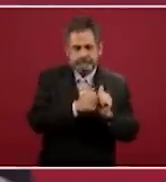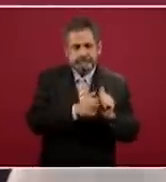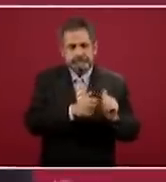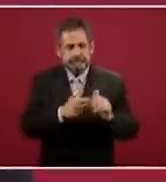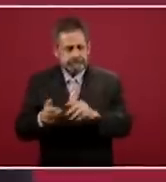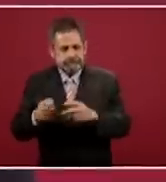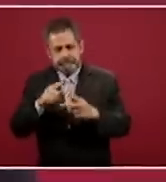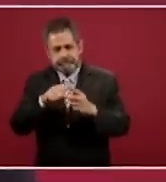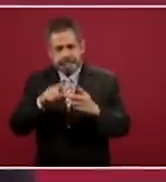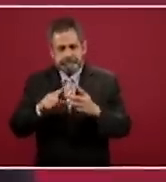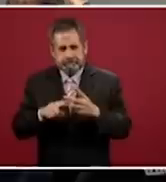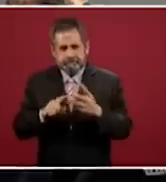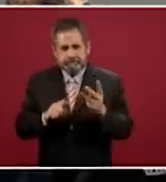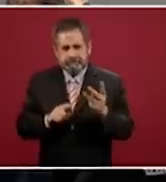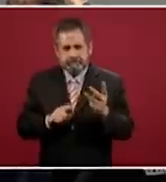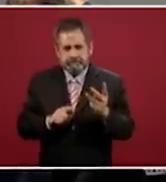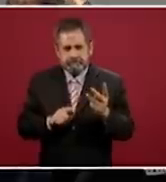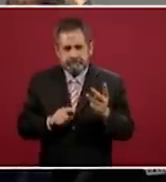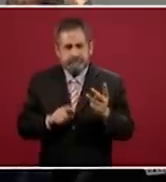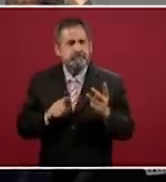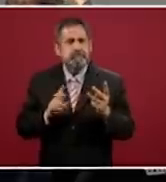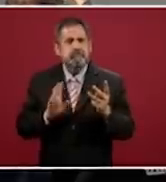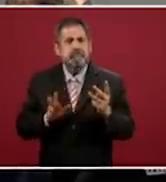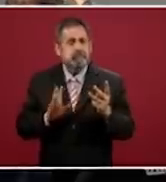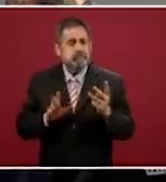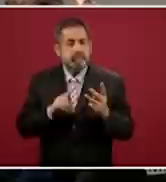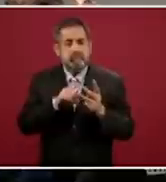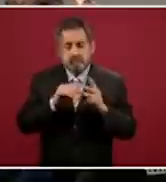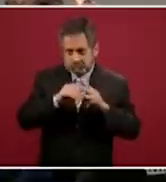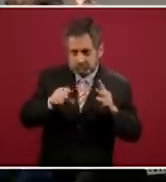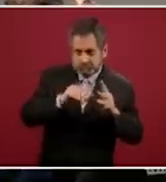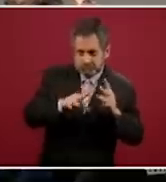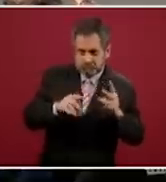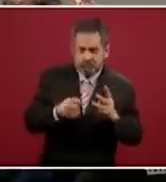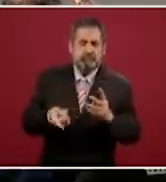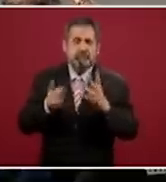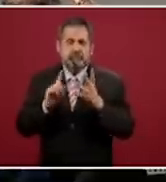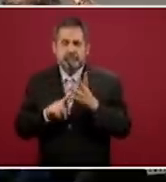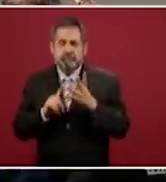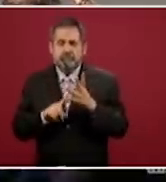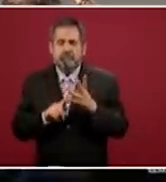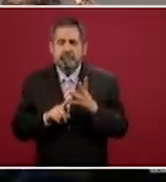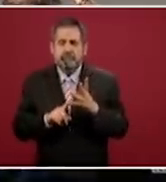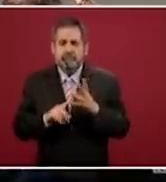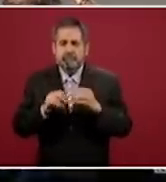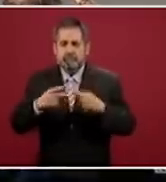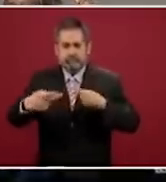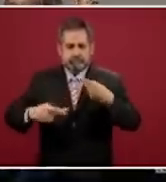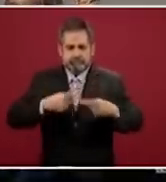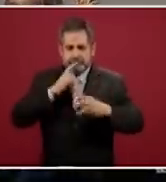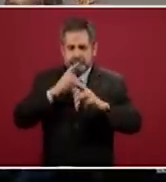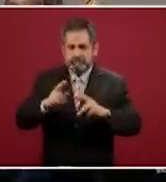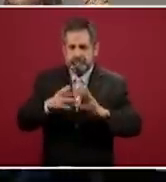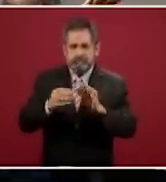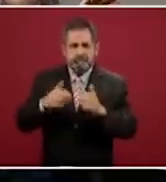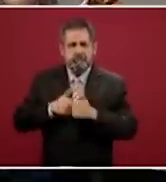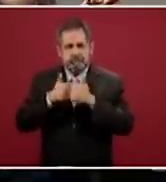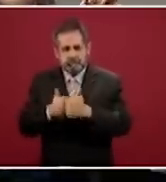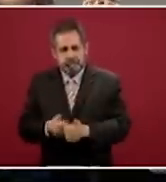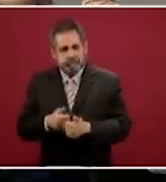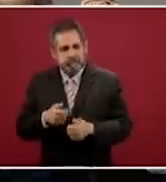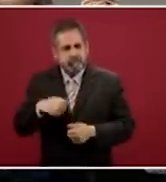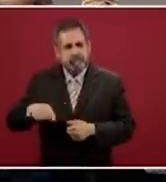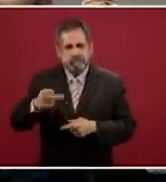refinación, en la refinería, en el aeropuerto, y preguntas y respuestas. Yo me quedo con ustedes